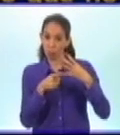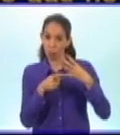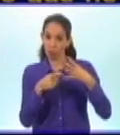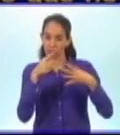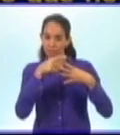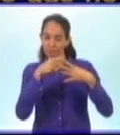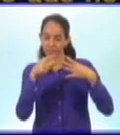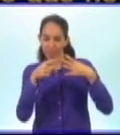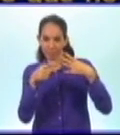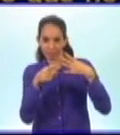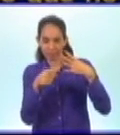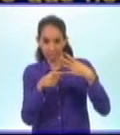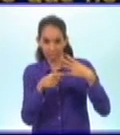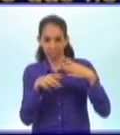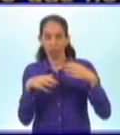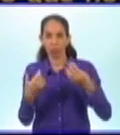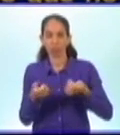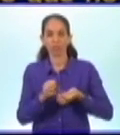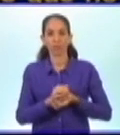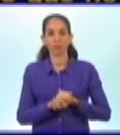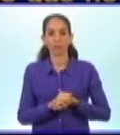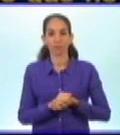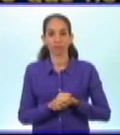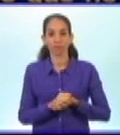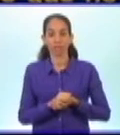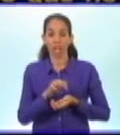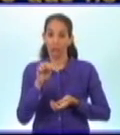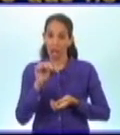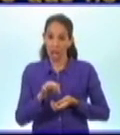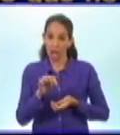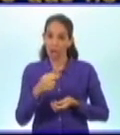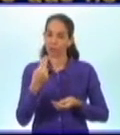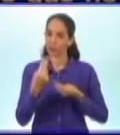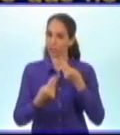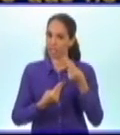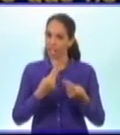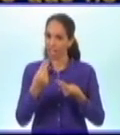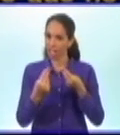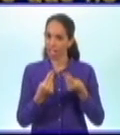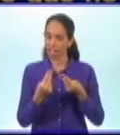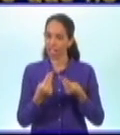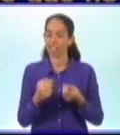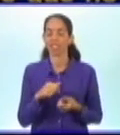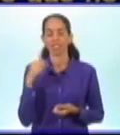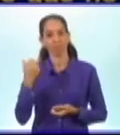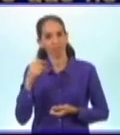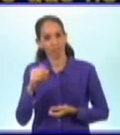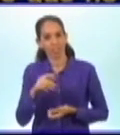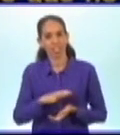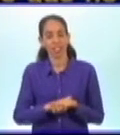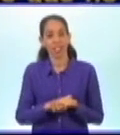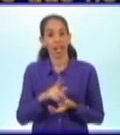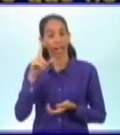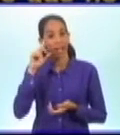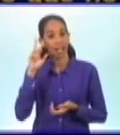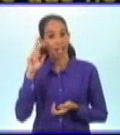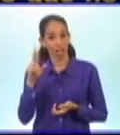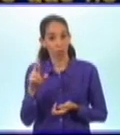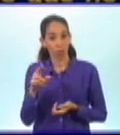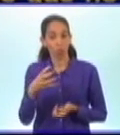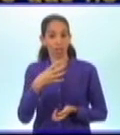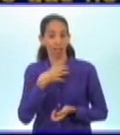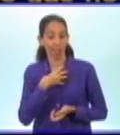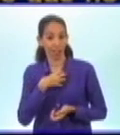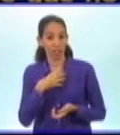un peso que no pudo soportar. Te damos un breve tiempo para que trabajes en la solución de este ejercicio y te recuerdo que lo tienes en